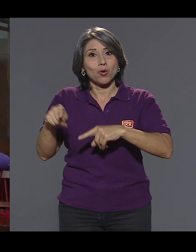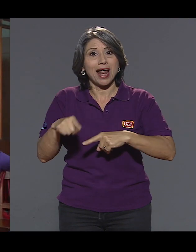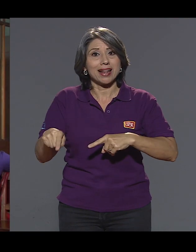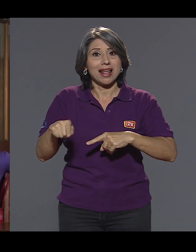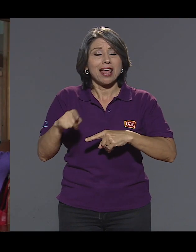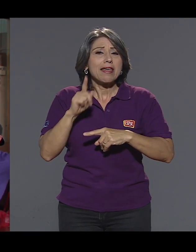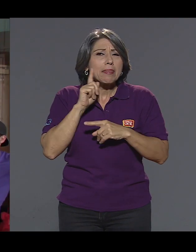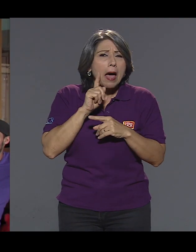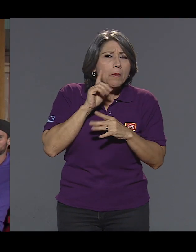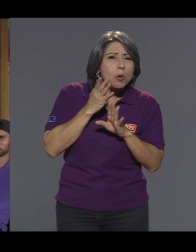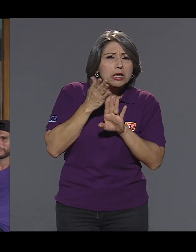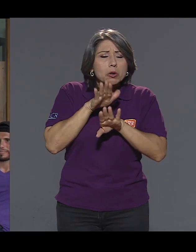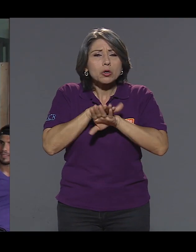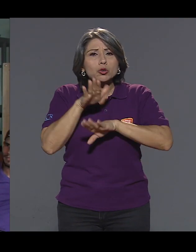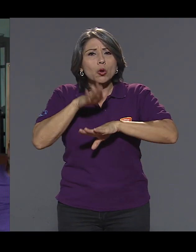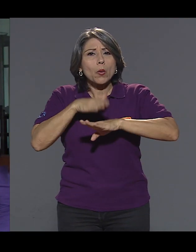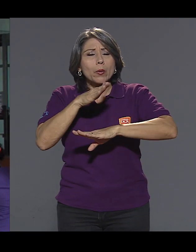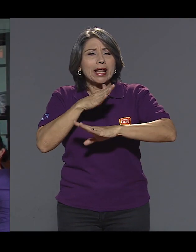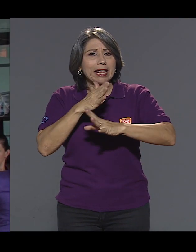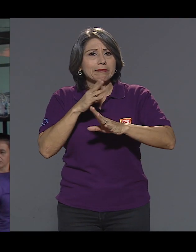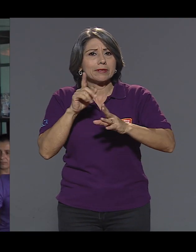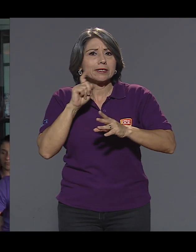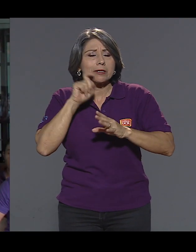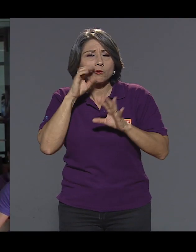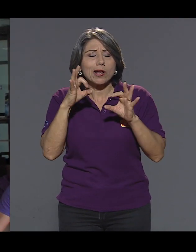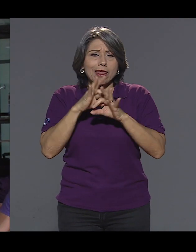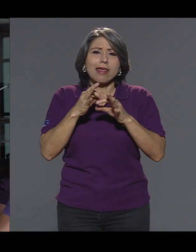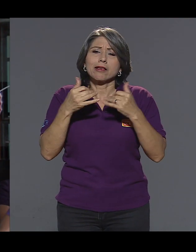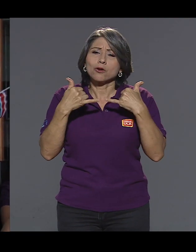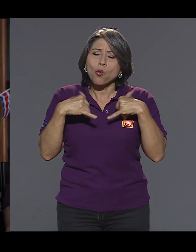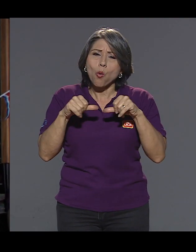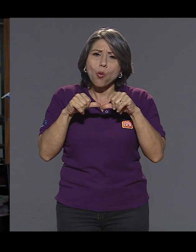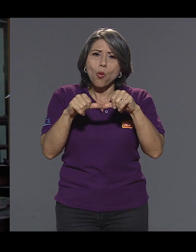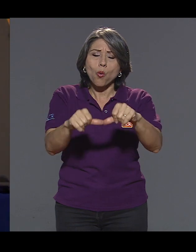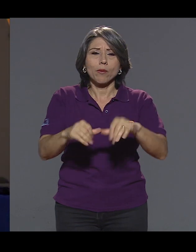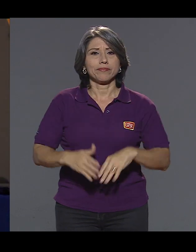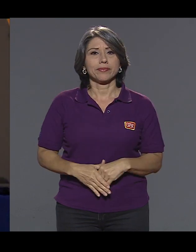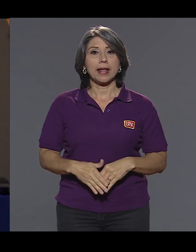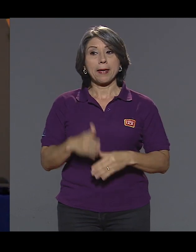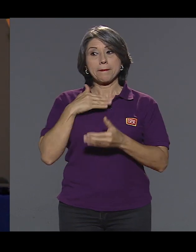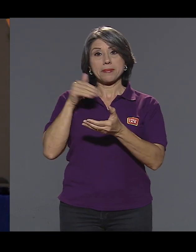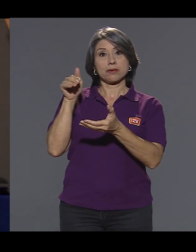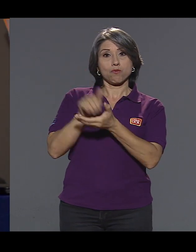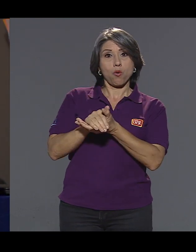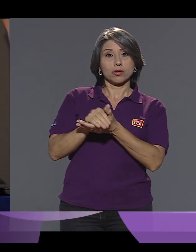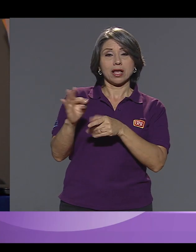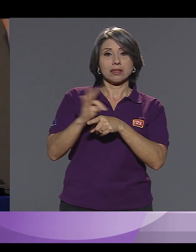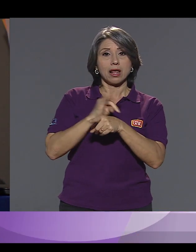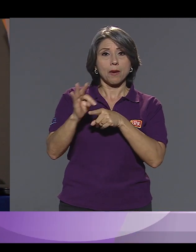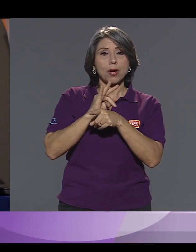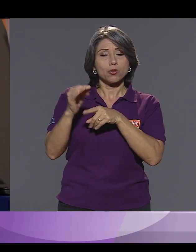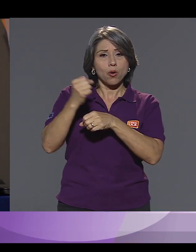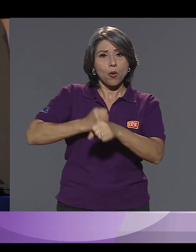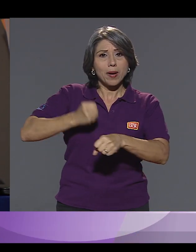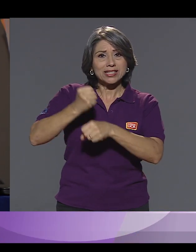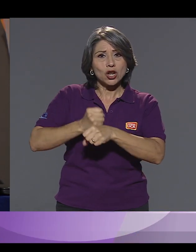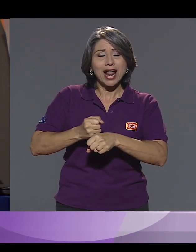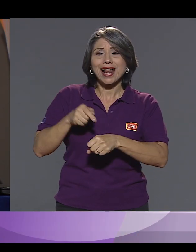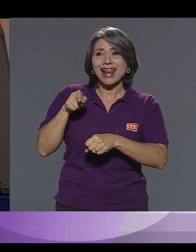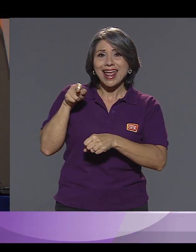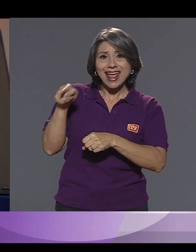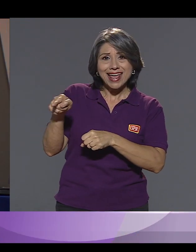sociedad. Mi esposa, que es terapeuta ocupacional, desarrolló una actividad